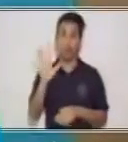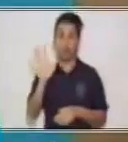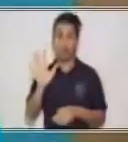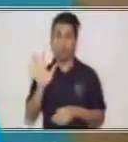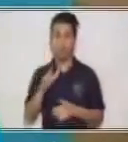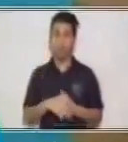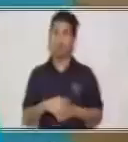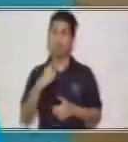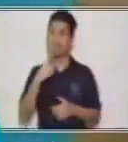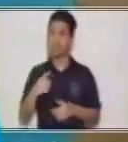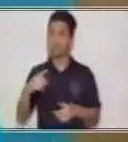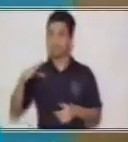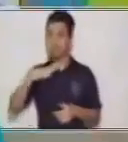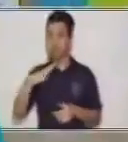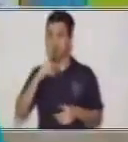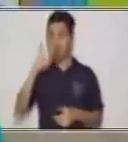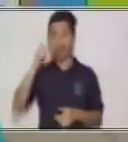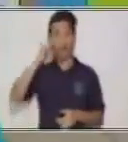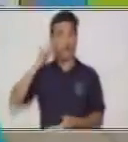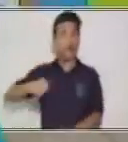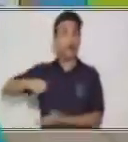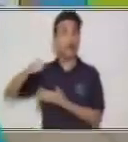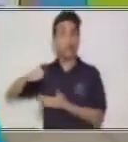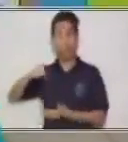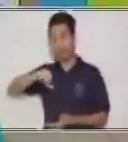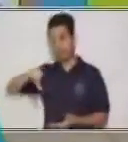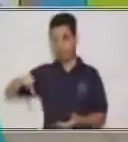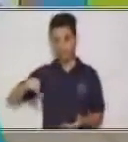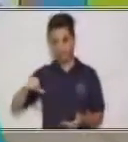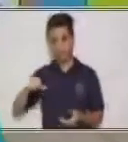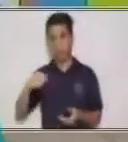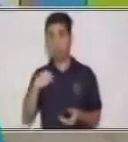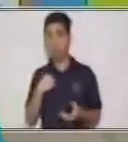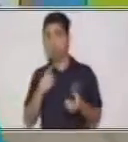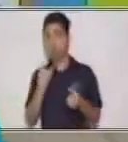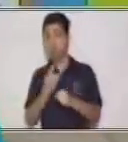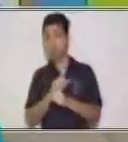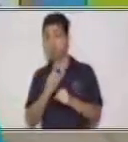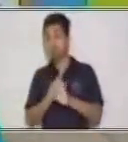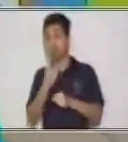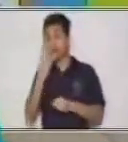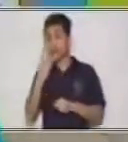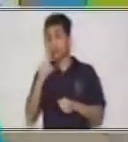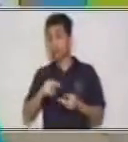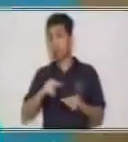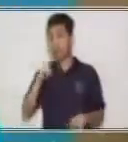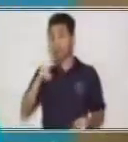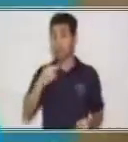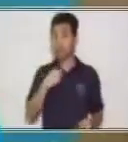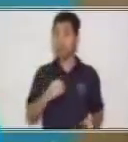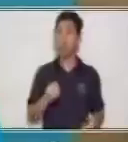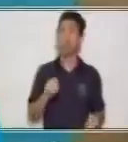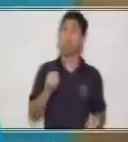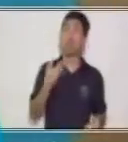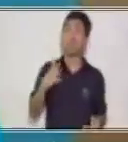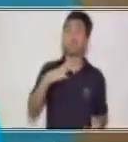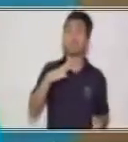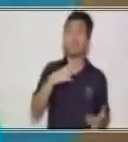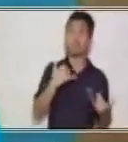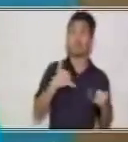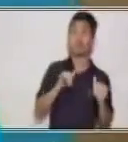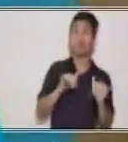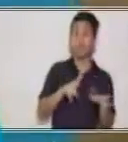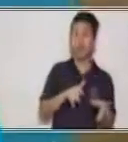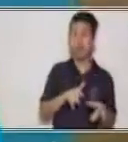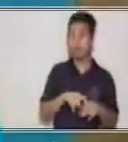de aceite y utilizo 3 botellas. ¿Cuántas botellas me quedan? A ver,